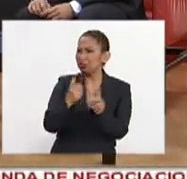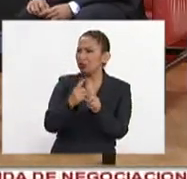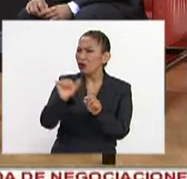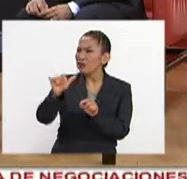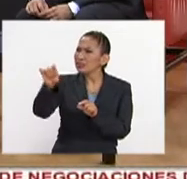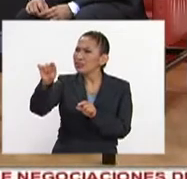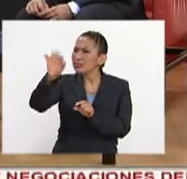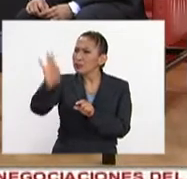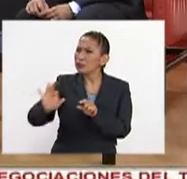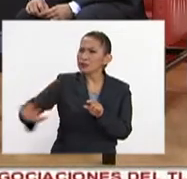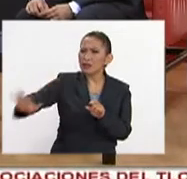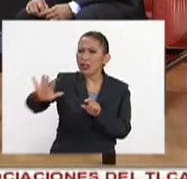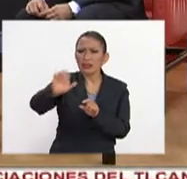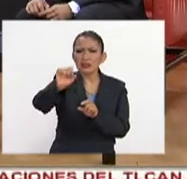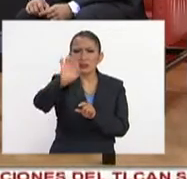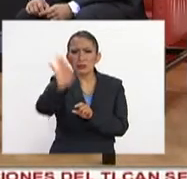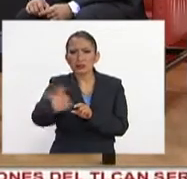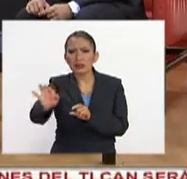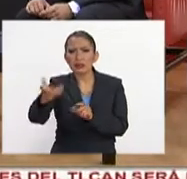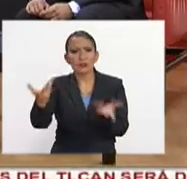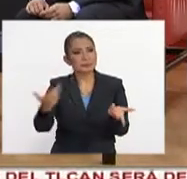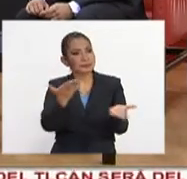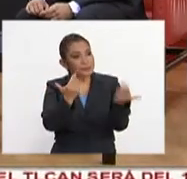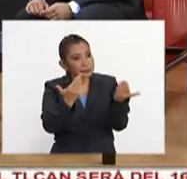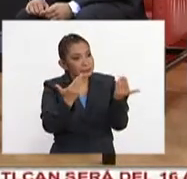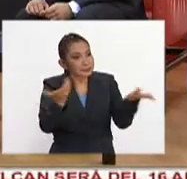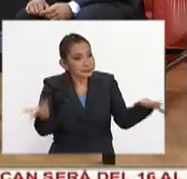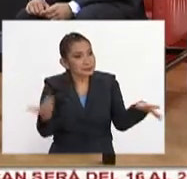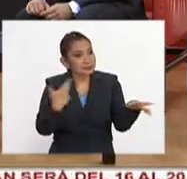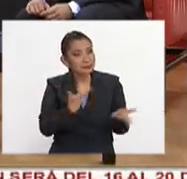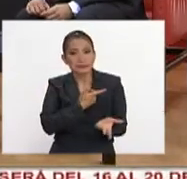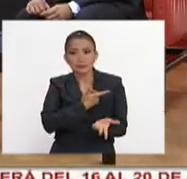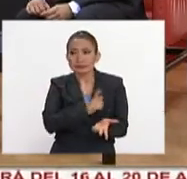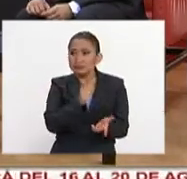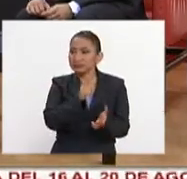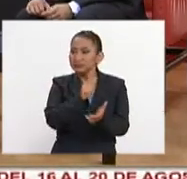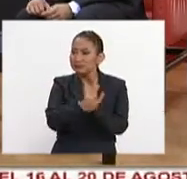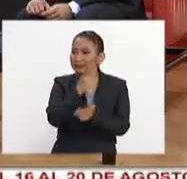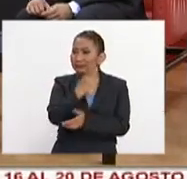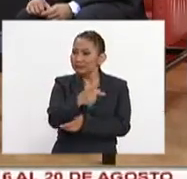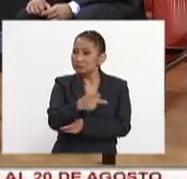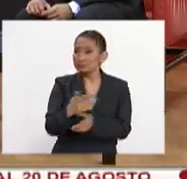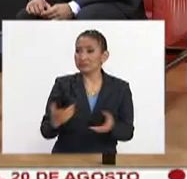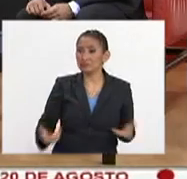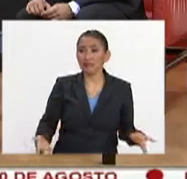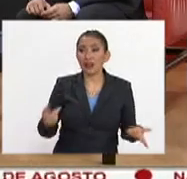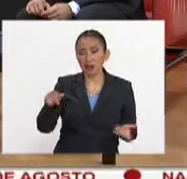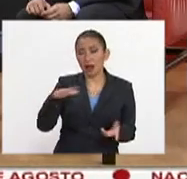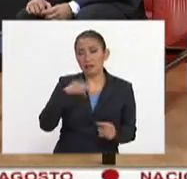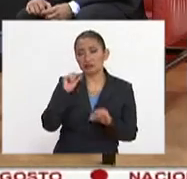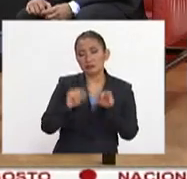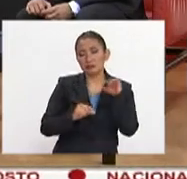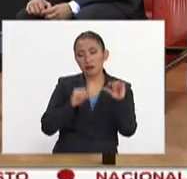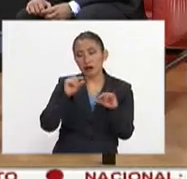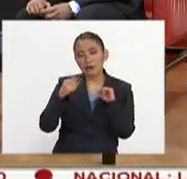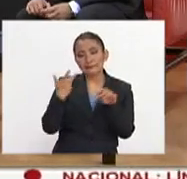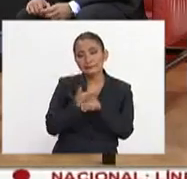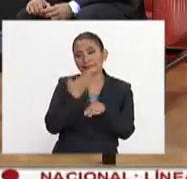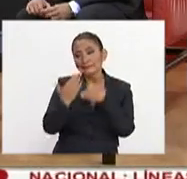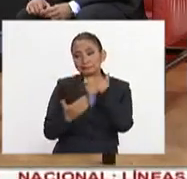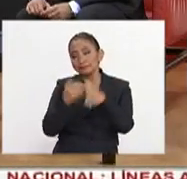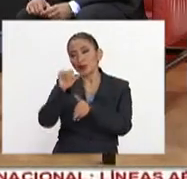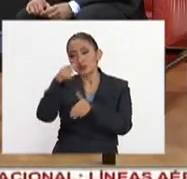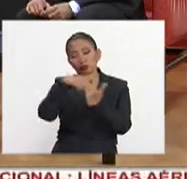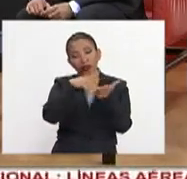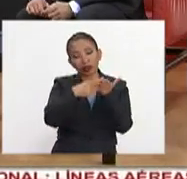otro 70% o 60% que está en contra de esta legislación, ¿no? Y así ha ido pasando con los